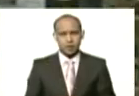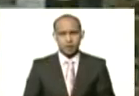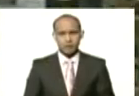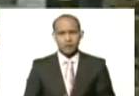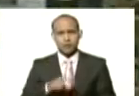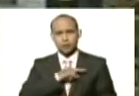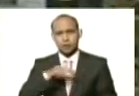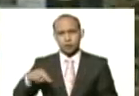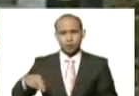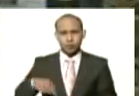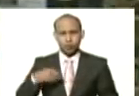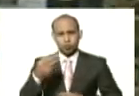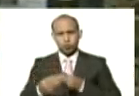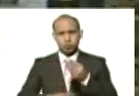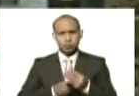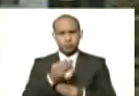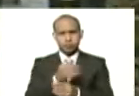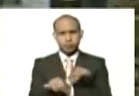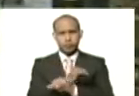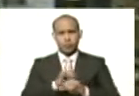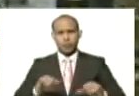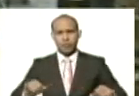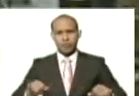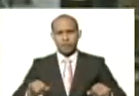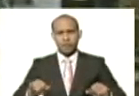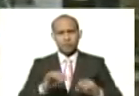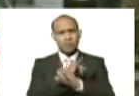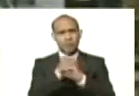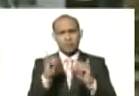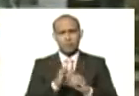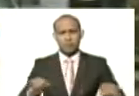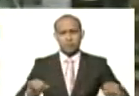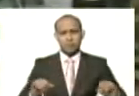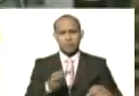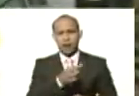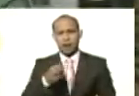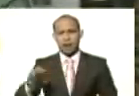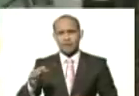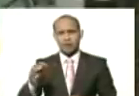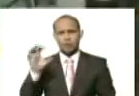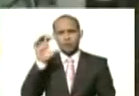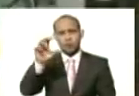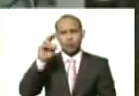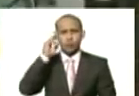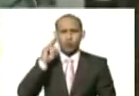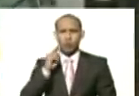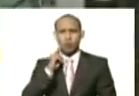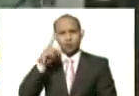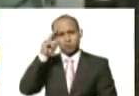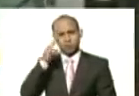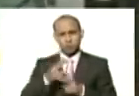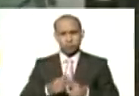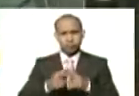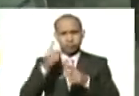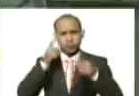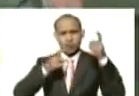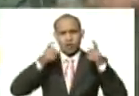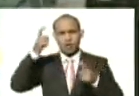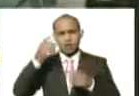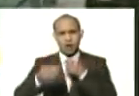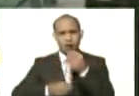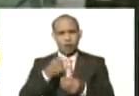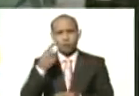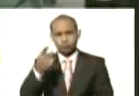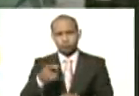Hemos terminado, pues, felizmente el ejercicio escudo bolivariano dedicado a nuestro comandante Hugo Chávez, como usted bien